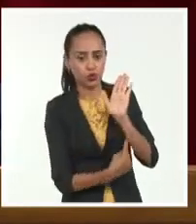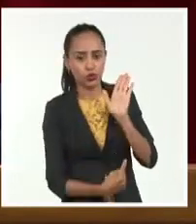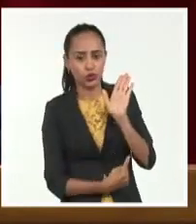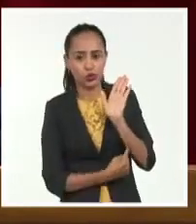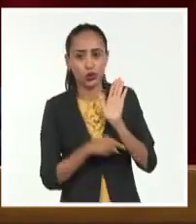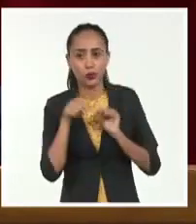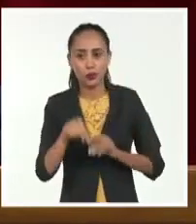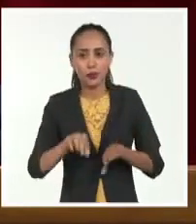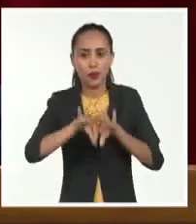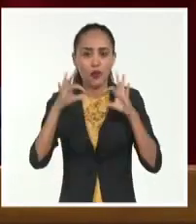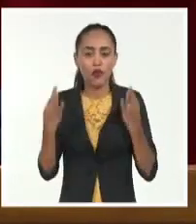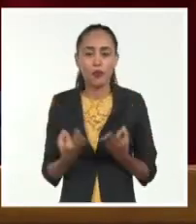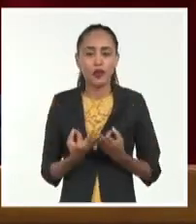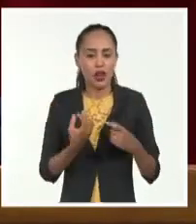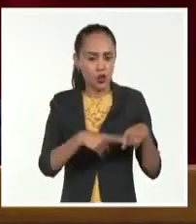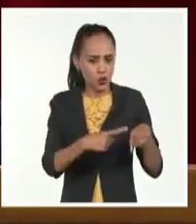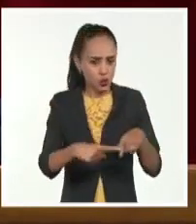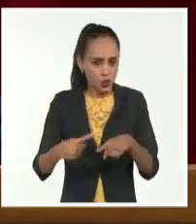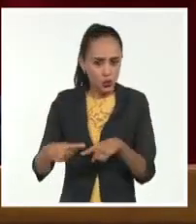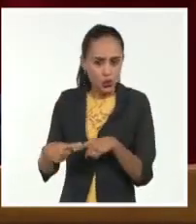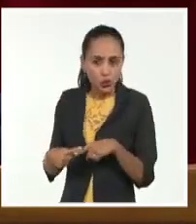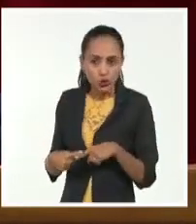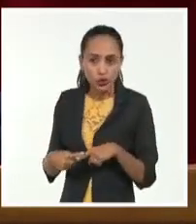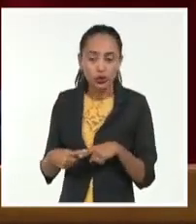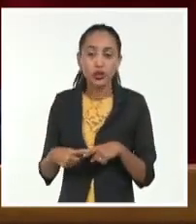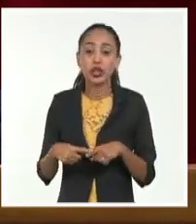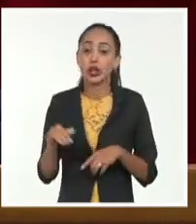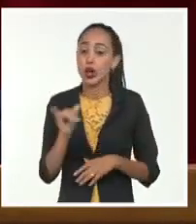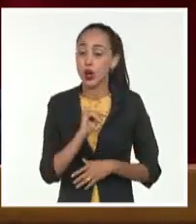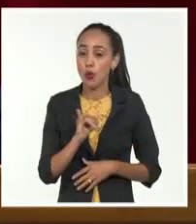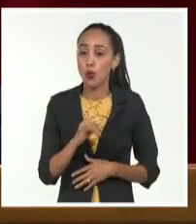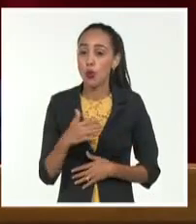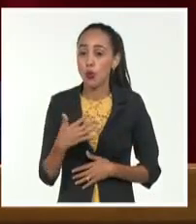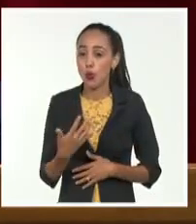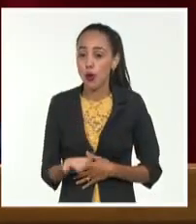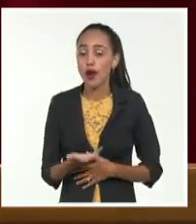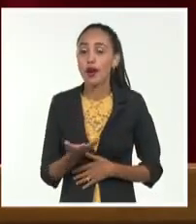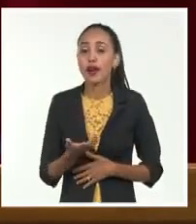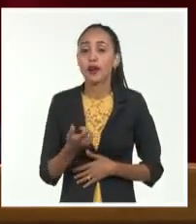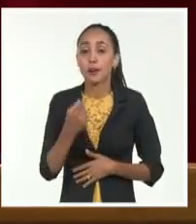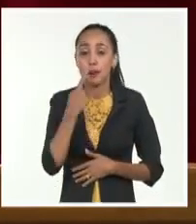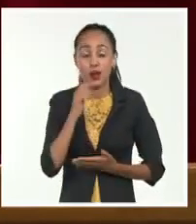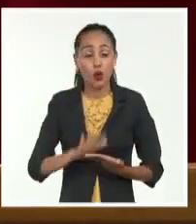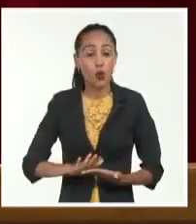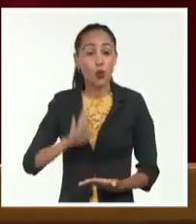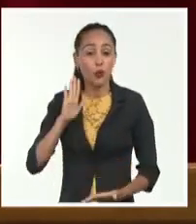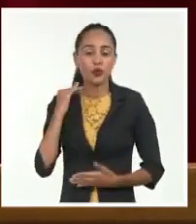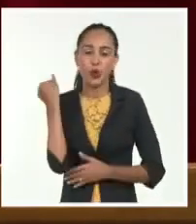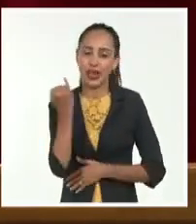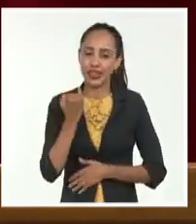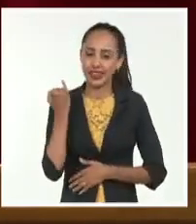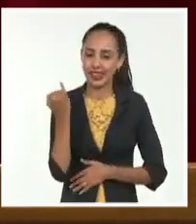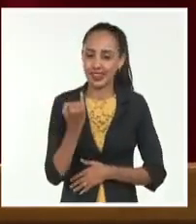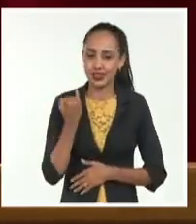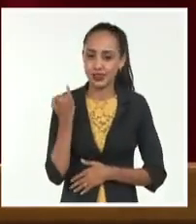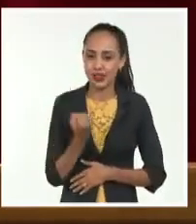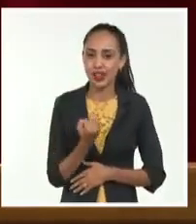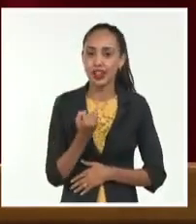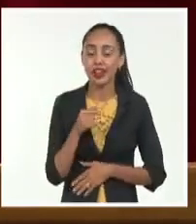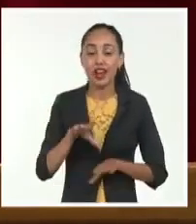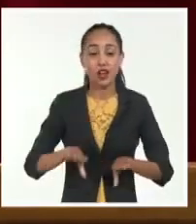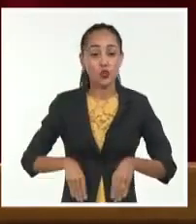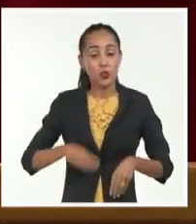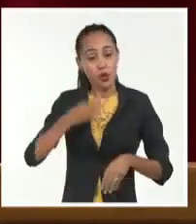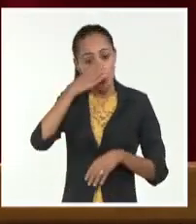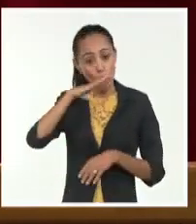materia familiar y otros afines, sino que también responde a los compromisos internacionales asumidos por